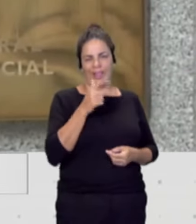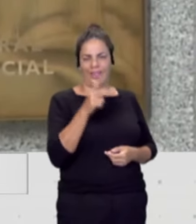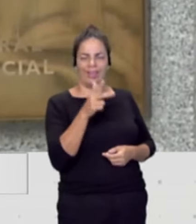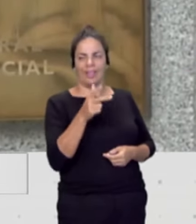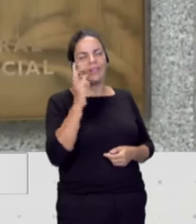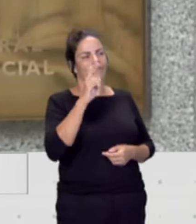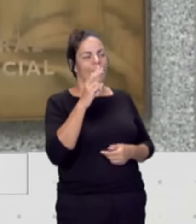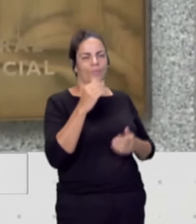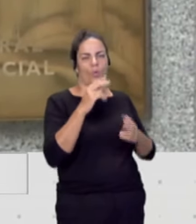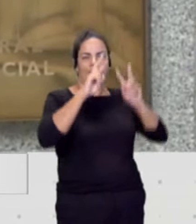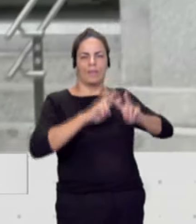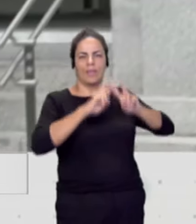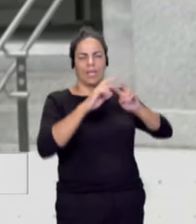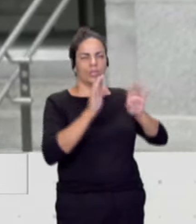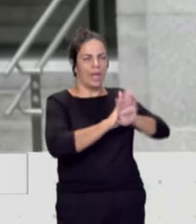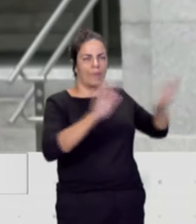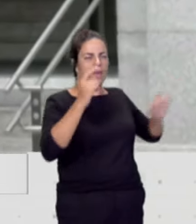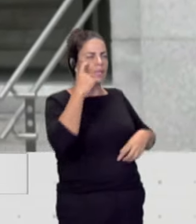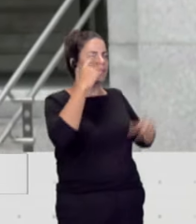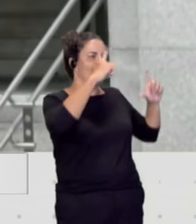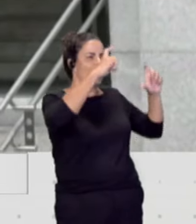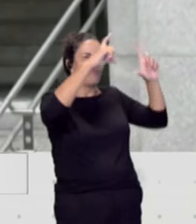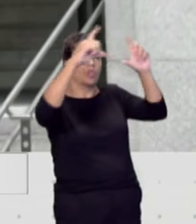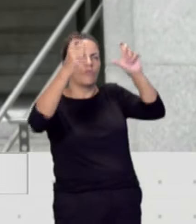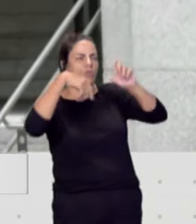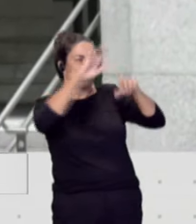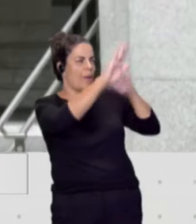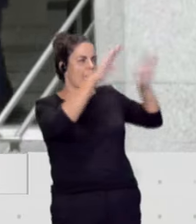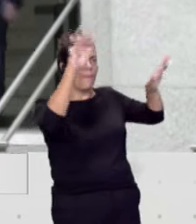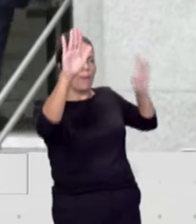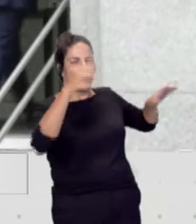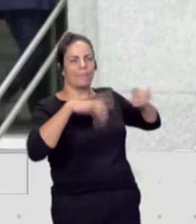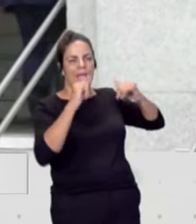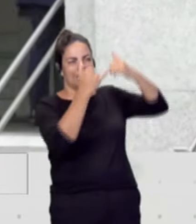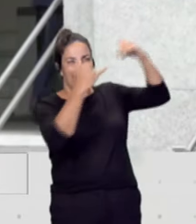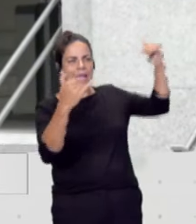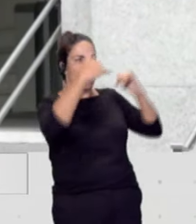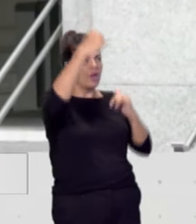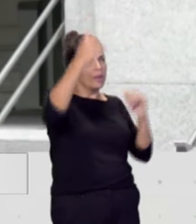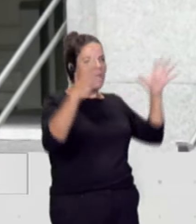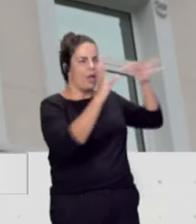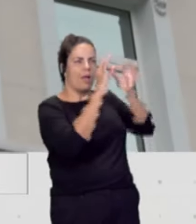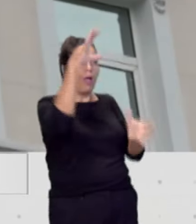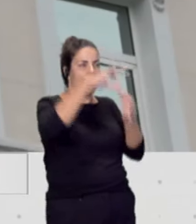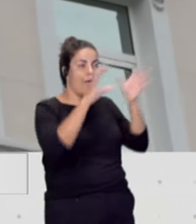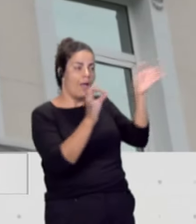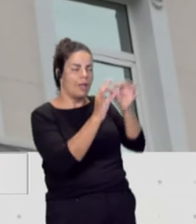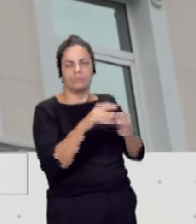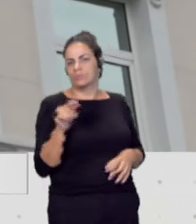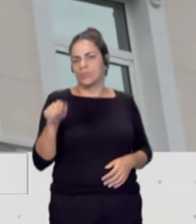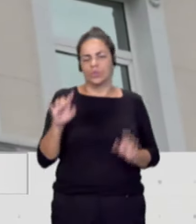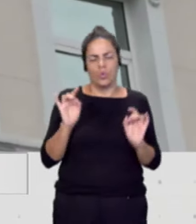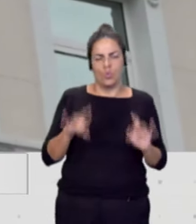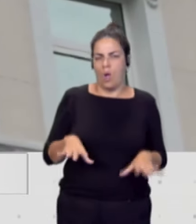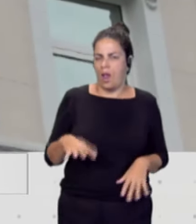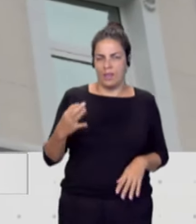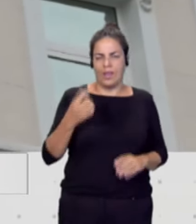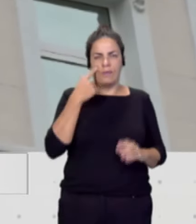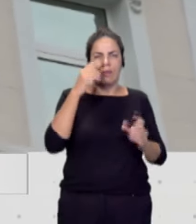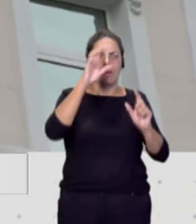de fotografías en la pared y un montón de hilitos para conectar unas cosas con otras. Pues esto es igual, esto hay que hacerse esto, porque esto es como